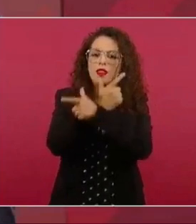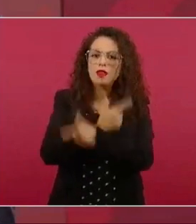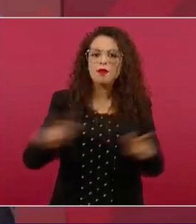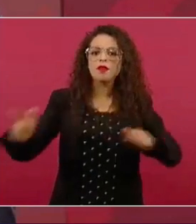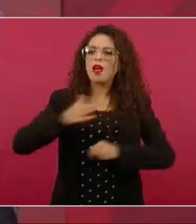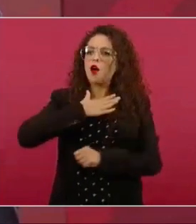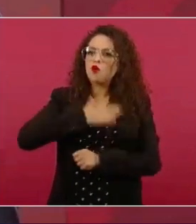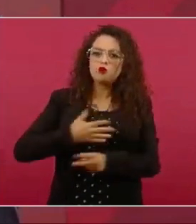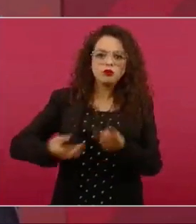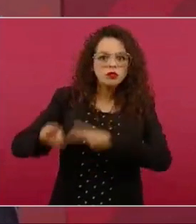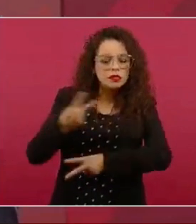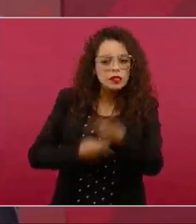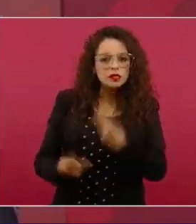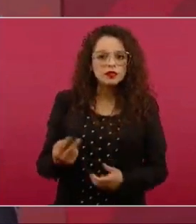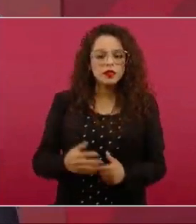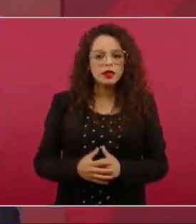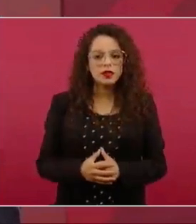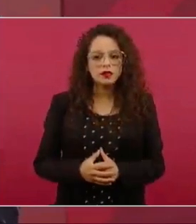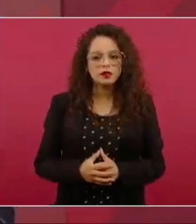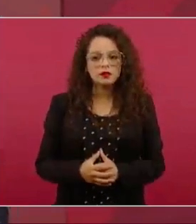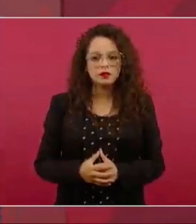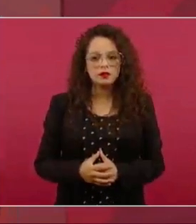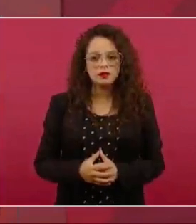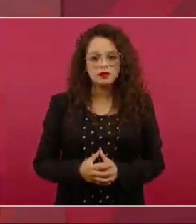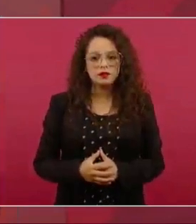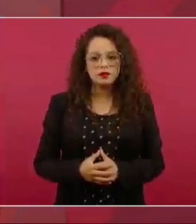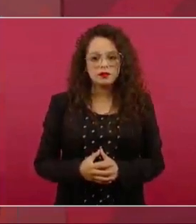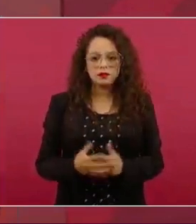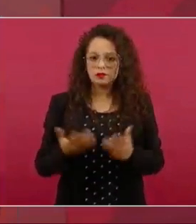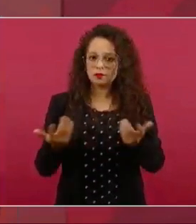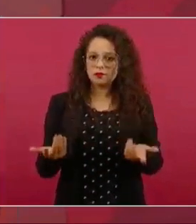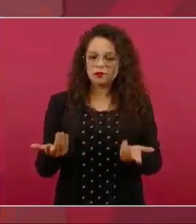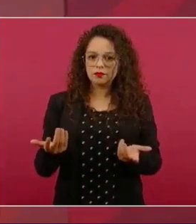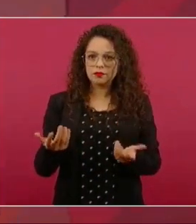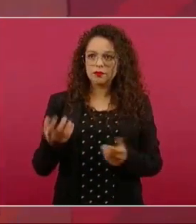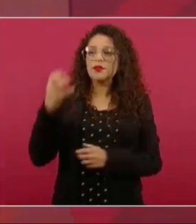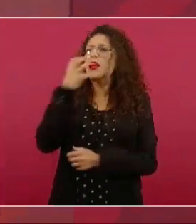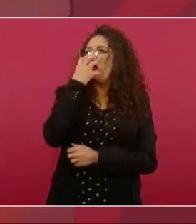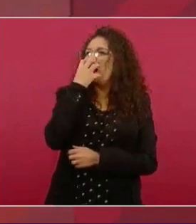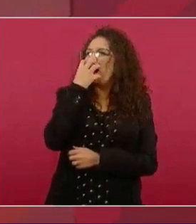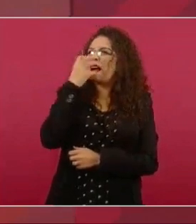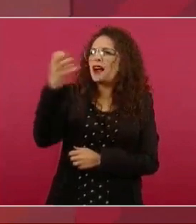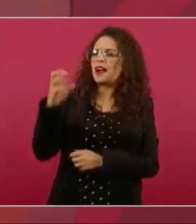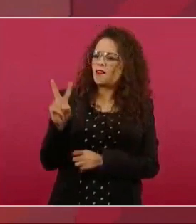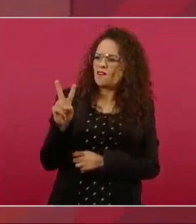que el gritar viva Leona Vicario